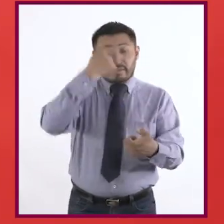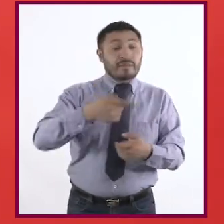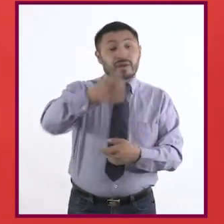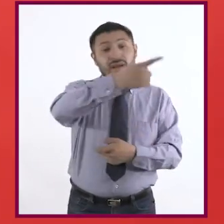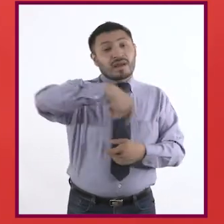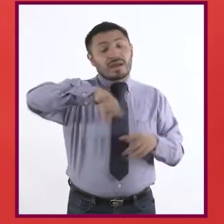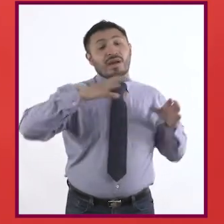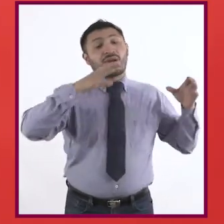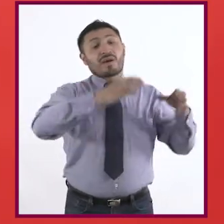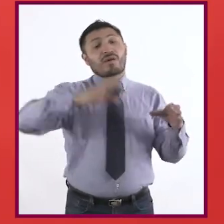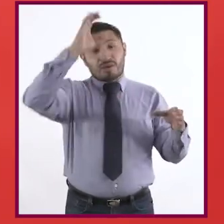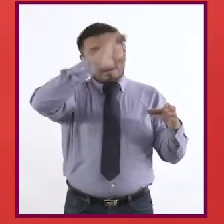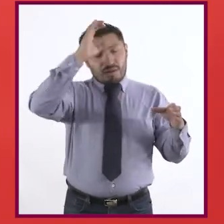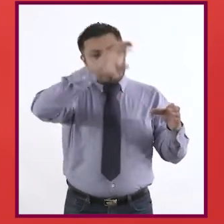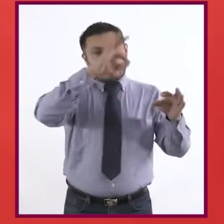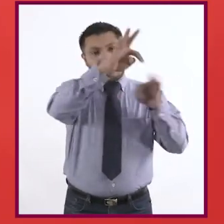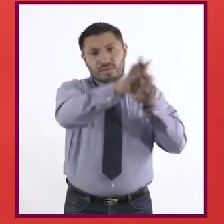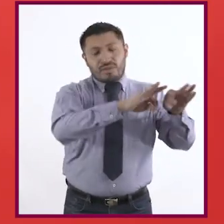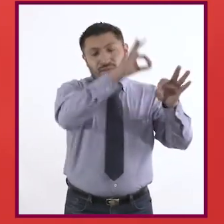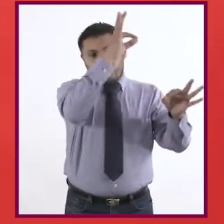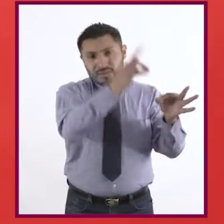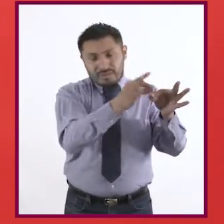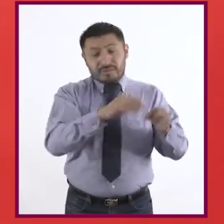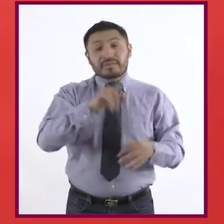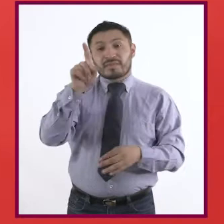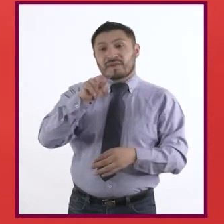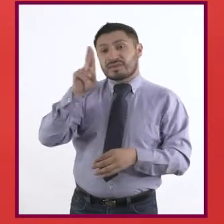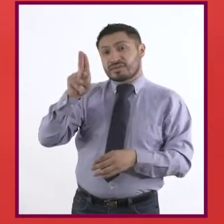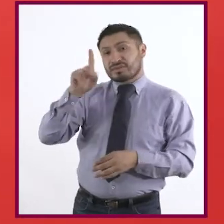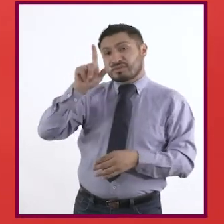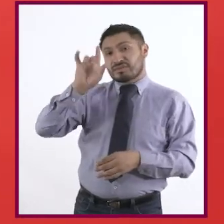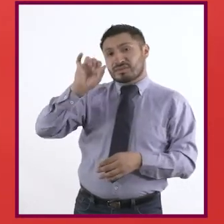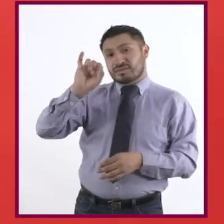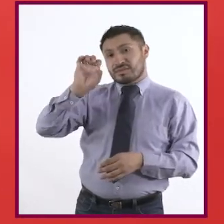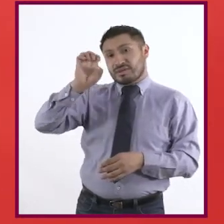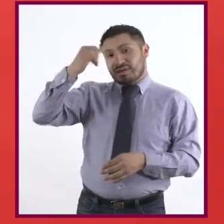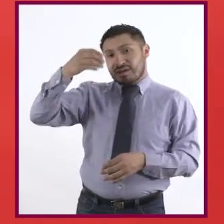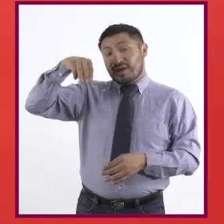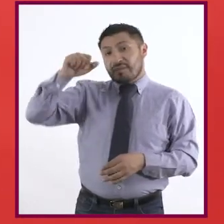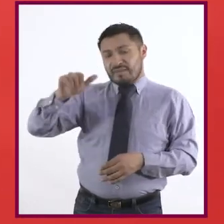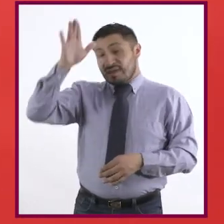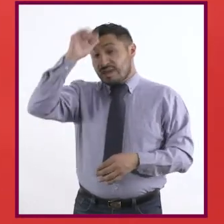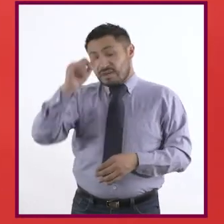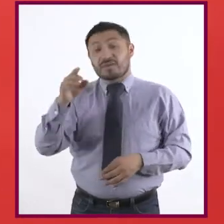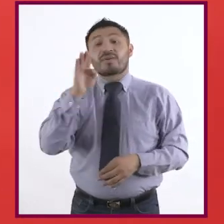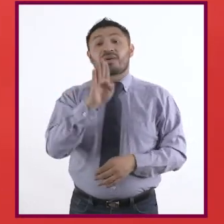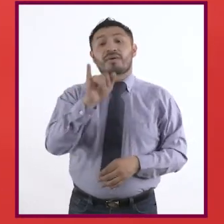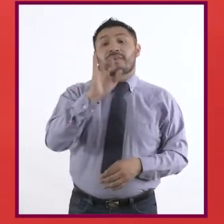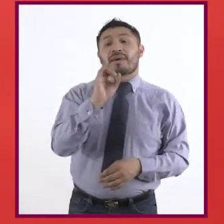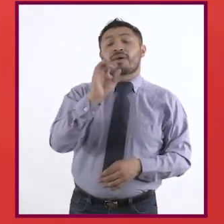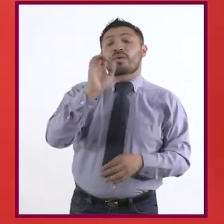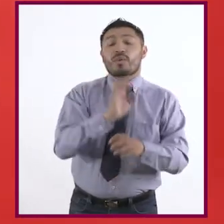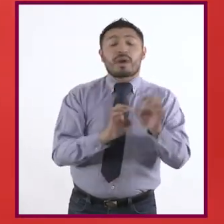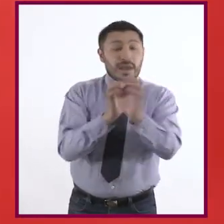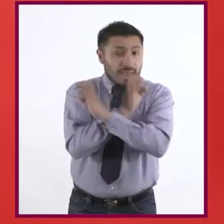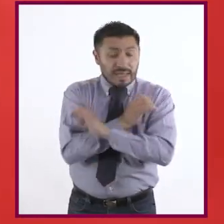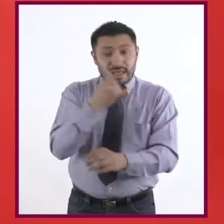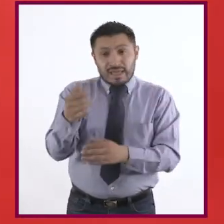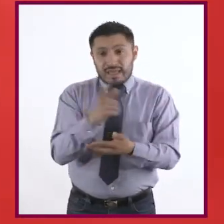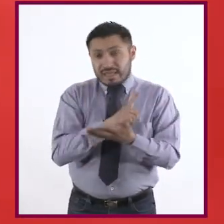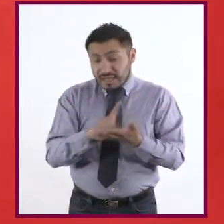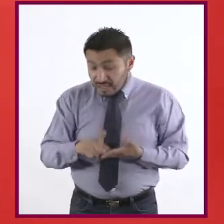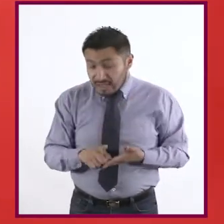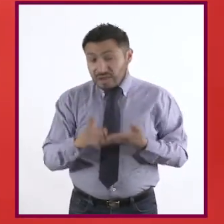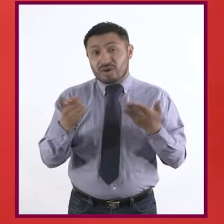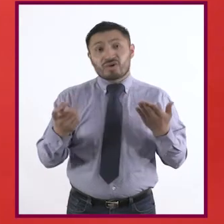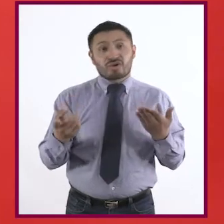científicos cumplan con su trabajo. Zuleima coincide, además de que se pone en juego la bioética y los derechos humanos. Sobre la última